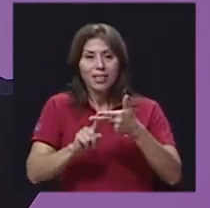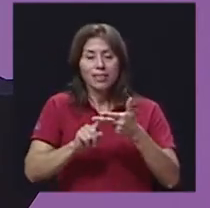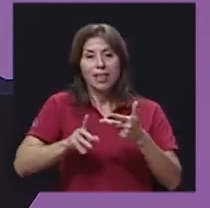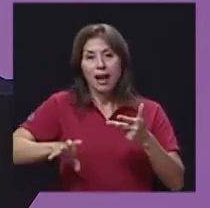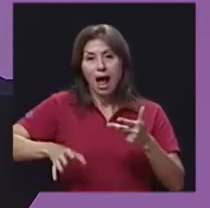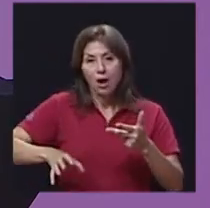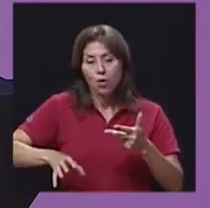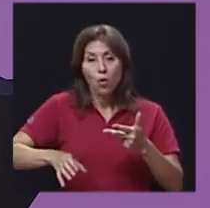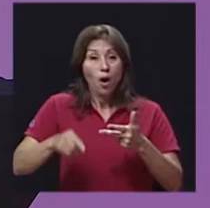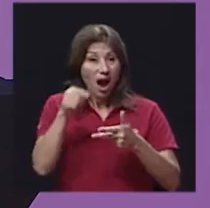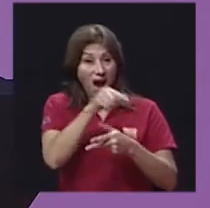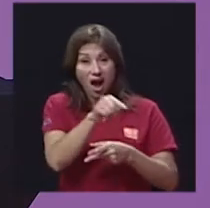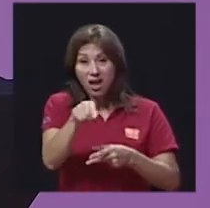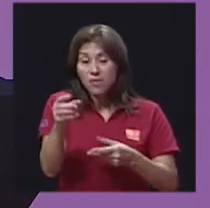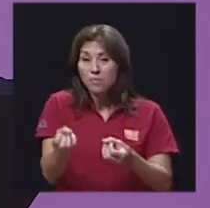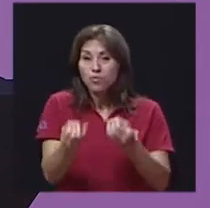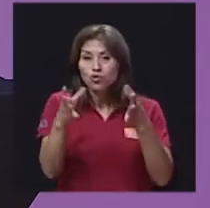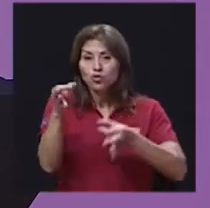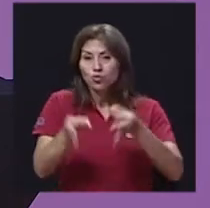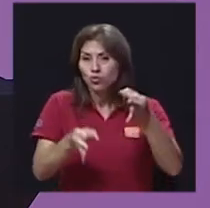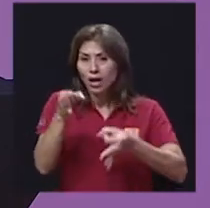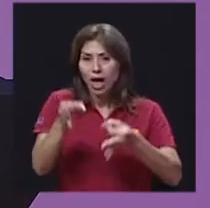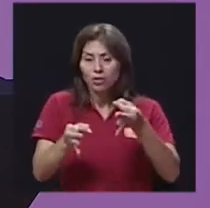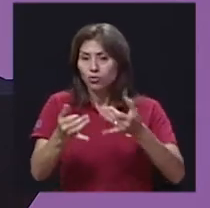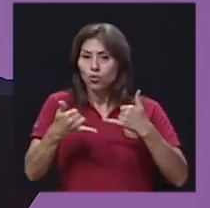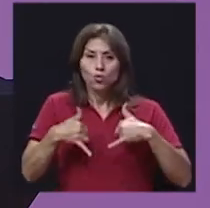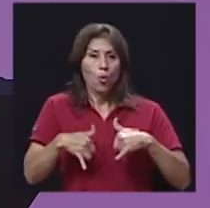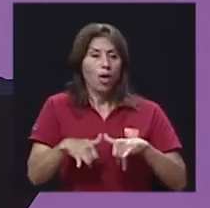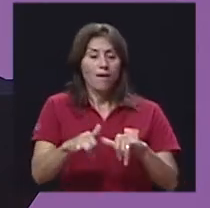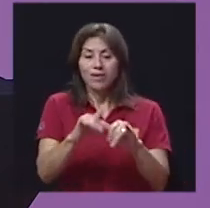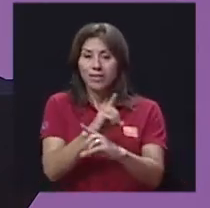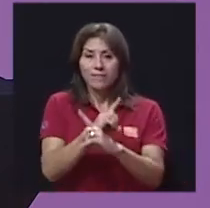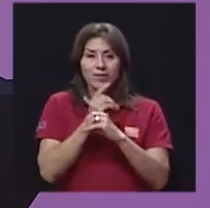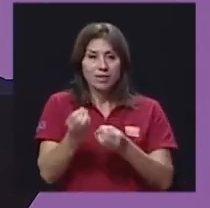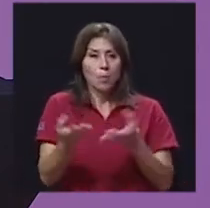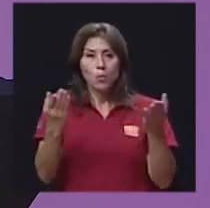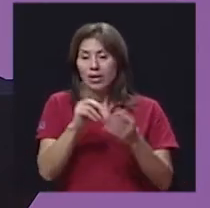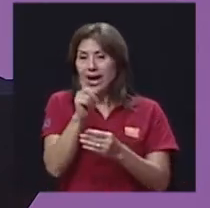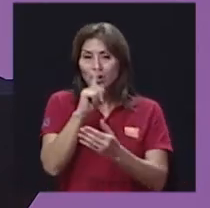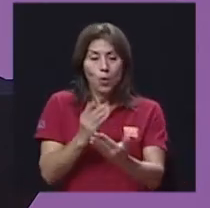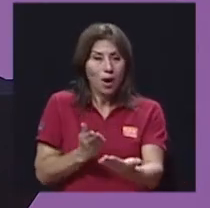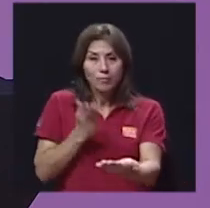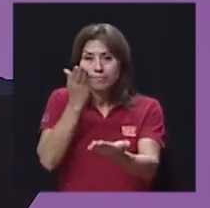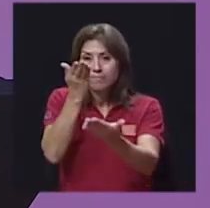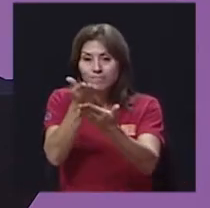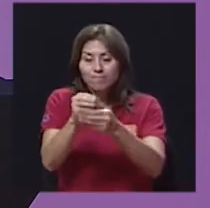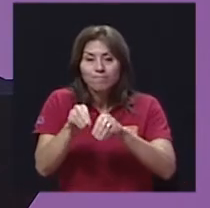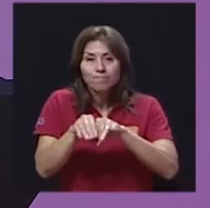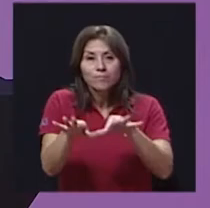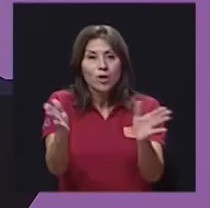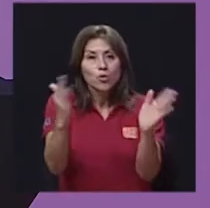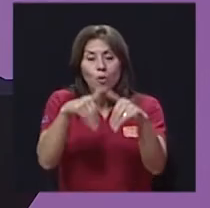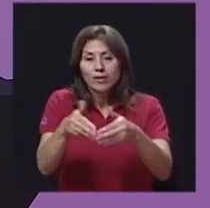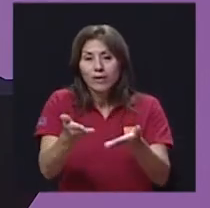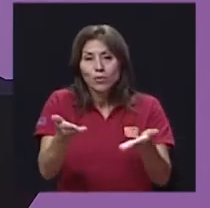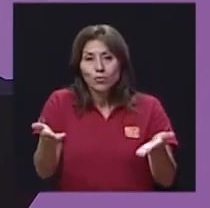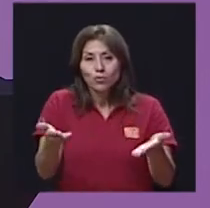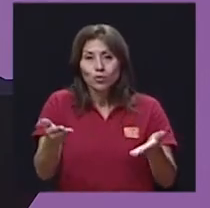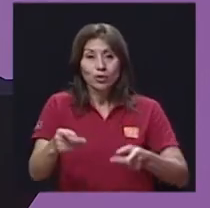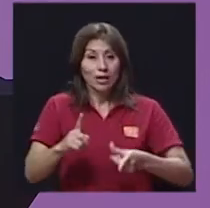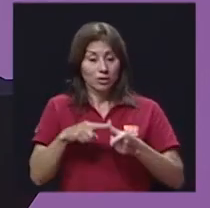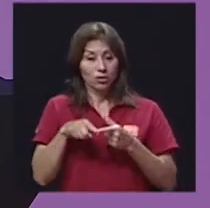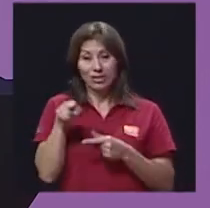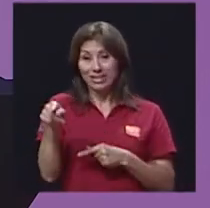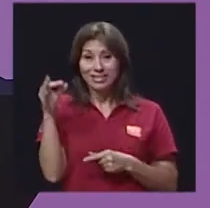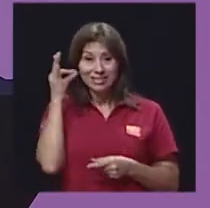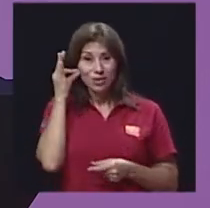muchos juzgados donde todavía la defensa no ha podido llegar por falta de recursos. Estas señoras llegan a estrados judiciales y presentan las demandas, ellas solitas. Y